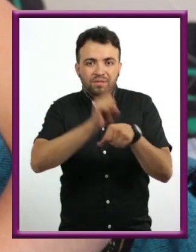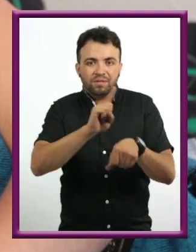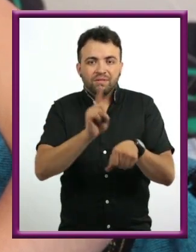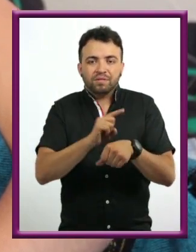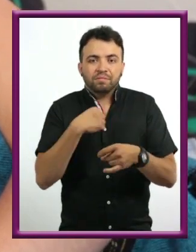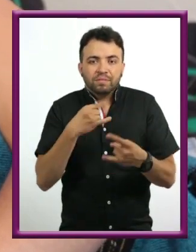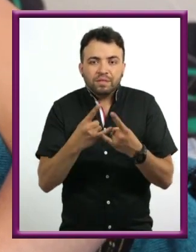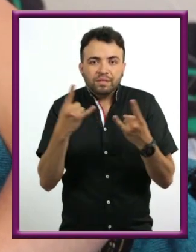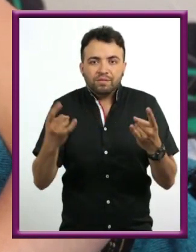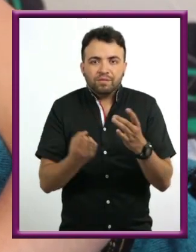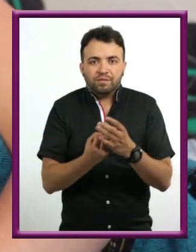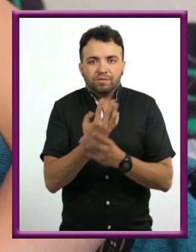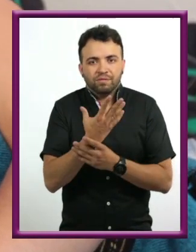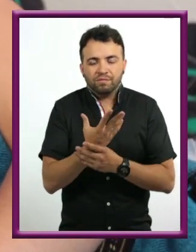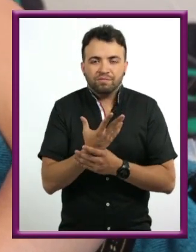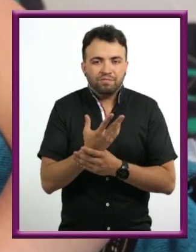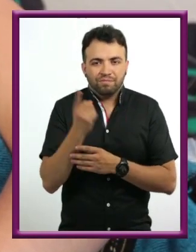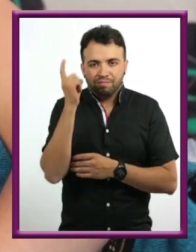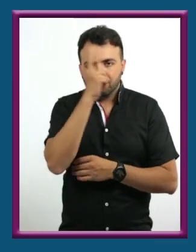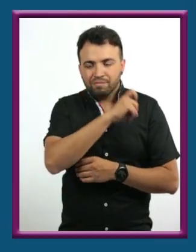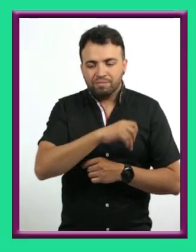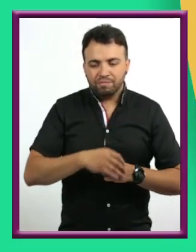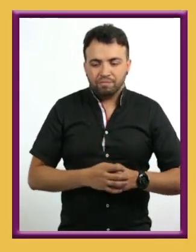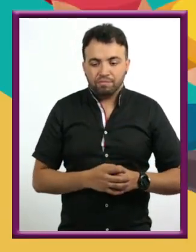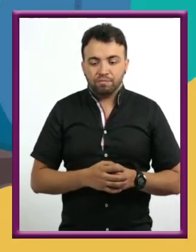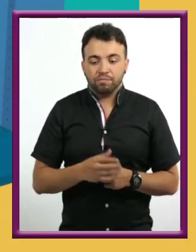historia. ¡Qué dilema!